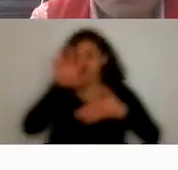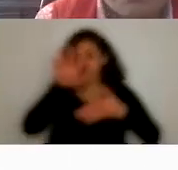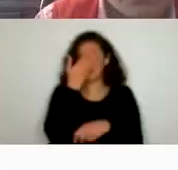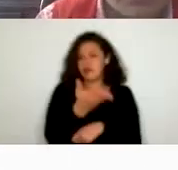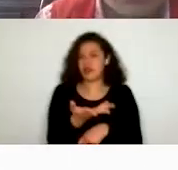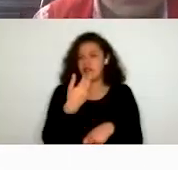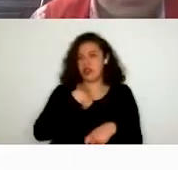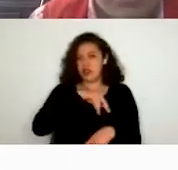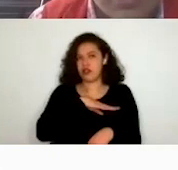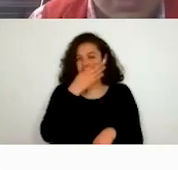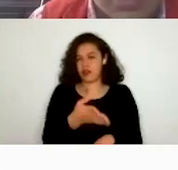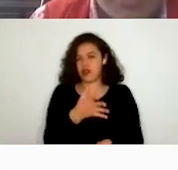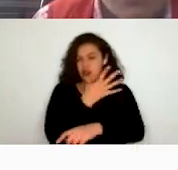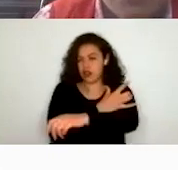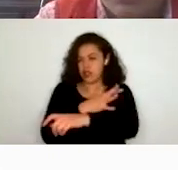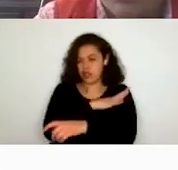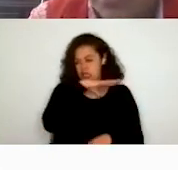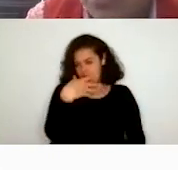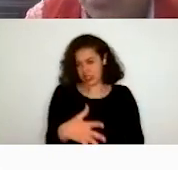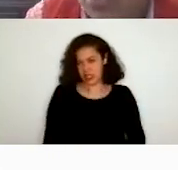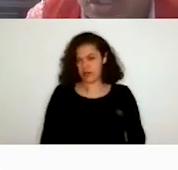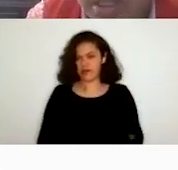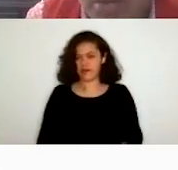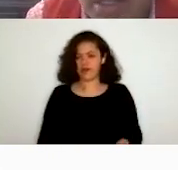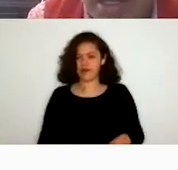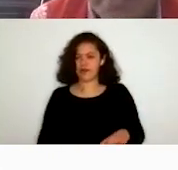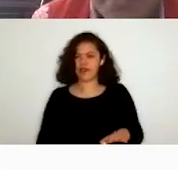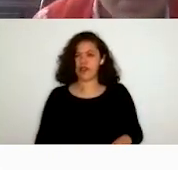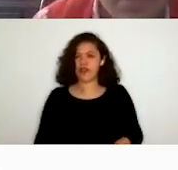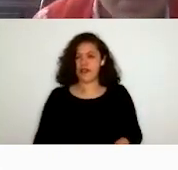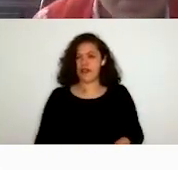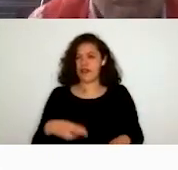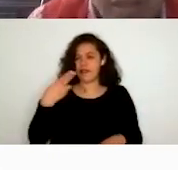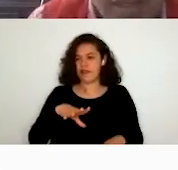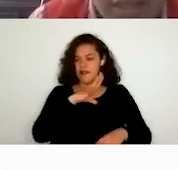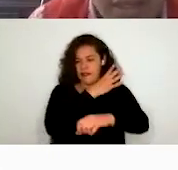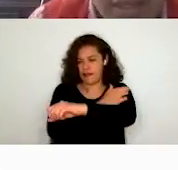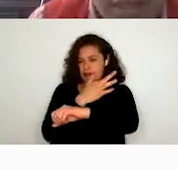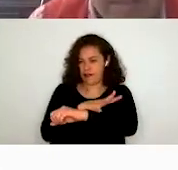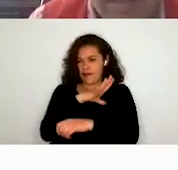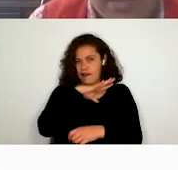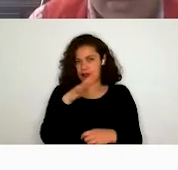general. Aquí va a ir el nombre de nuestro coordinador general.